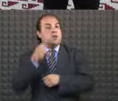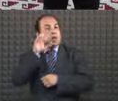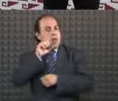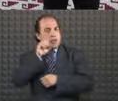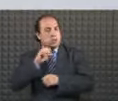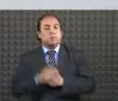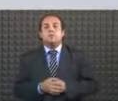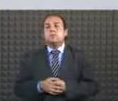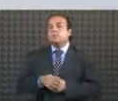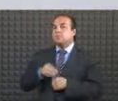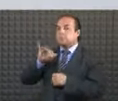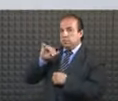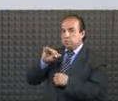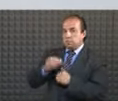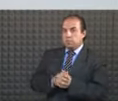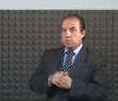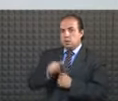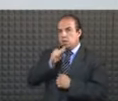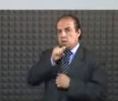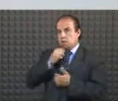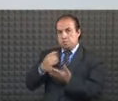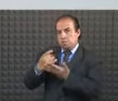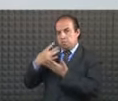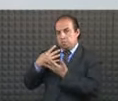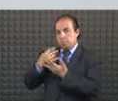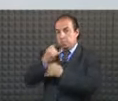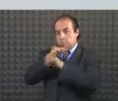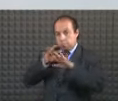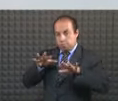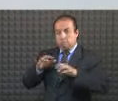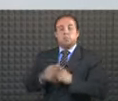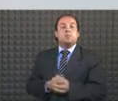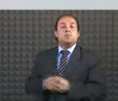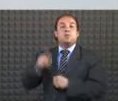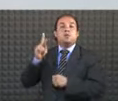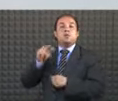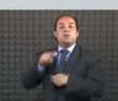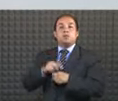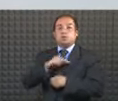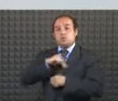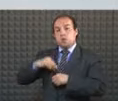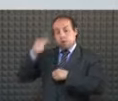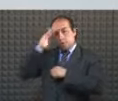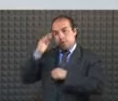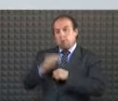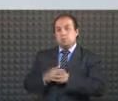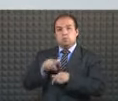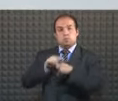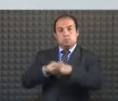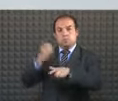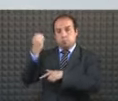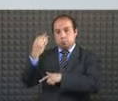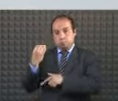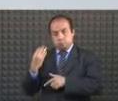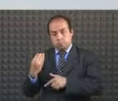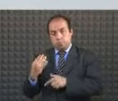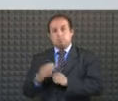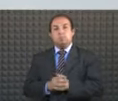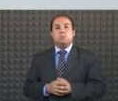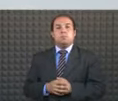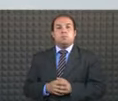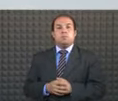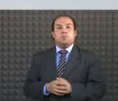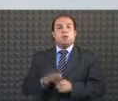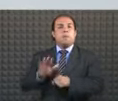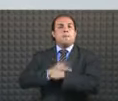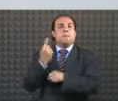epidemiológico? Sí, aún no nos llega la información, pero nosotros consideramos que estamos en naranja. Entonces, ¿por